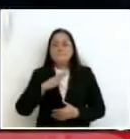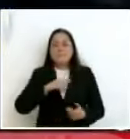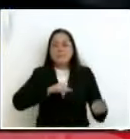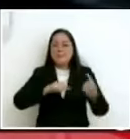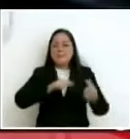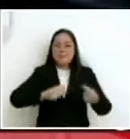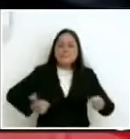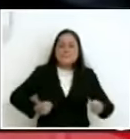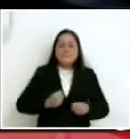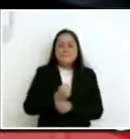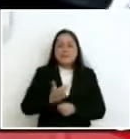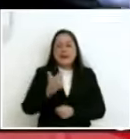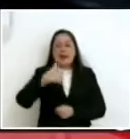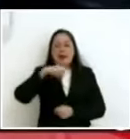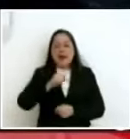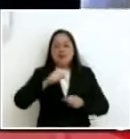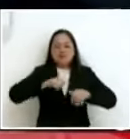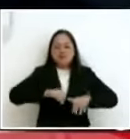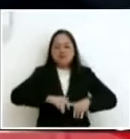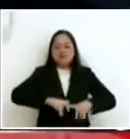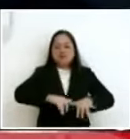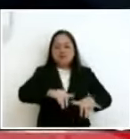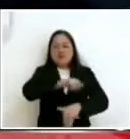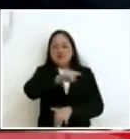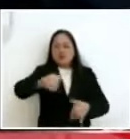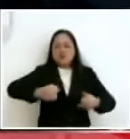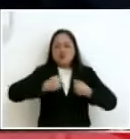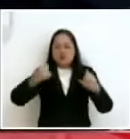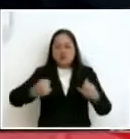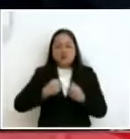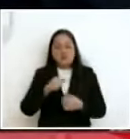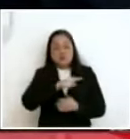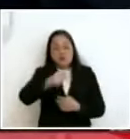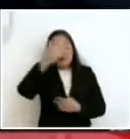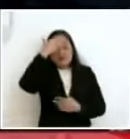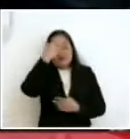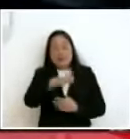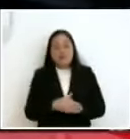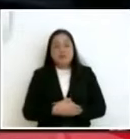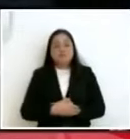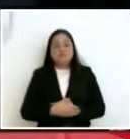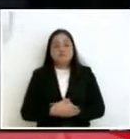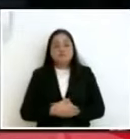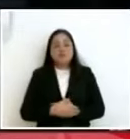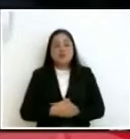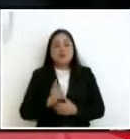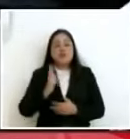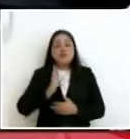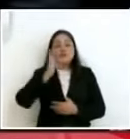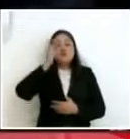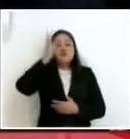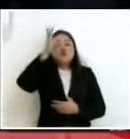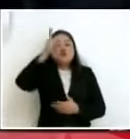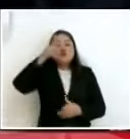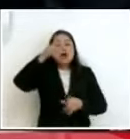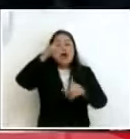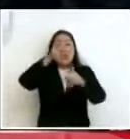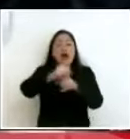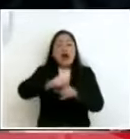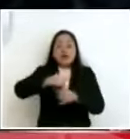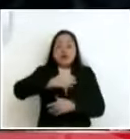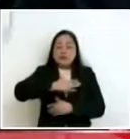Golpeados, gaseados los jóvenes. Ellos saben que no verán cumplir sus sueños de servir a